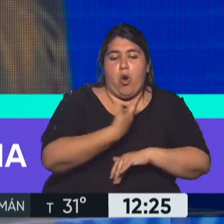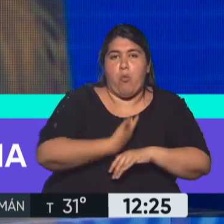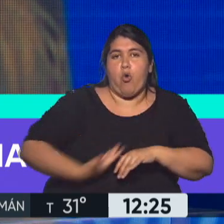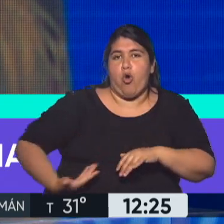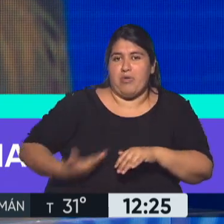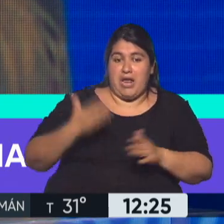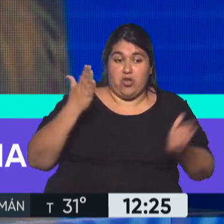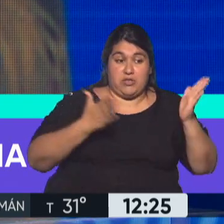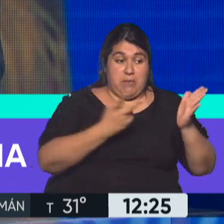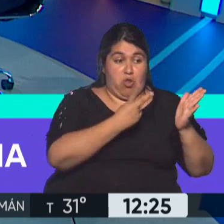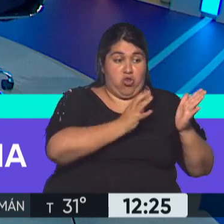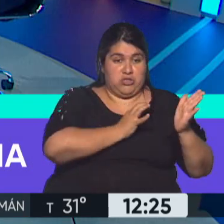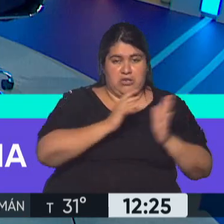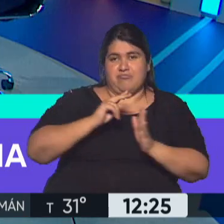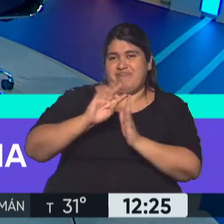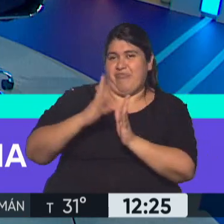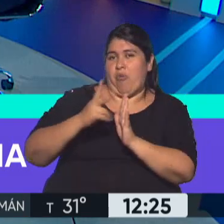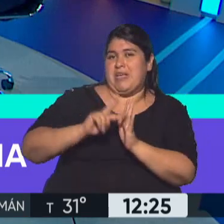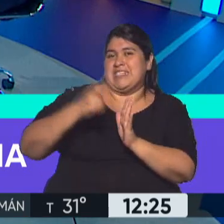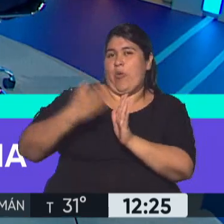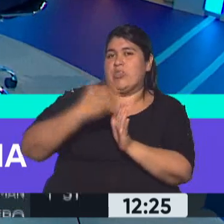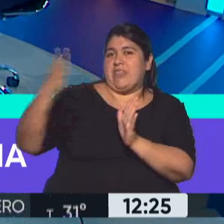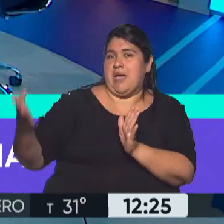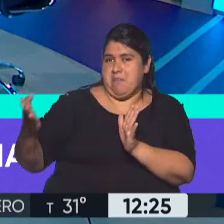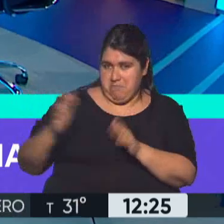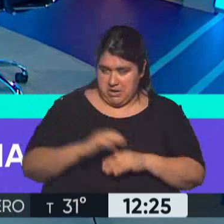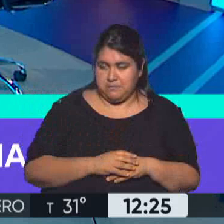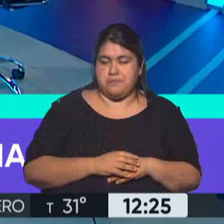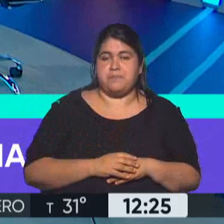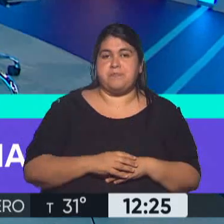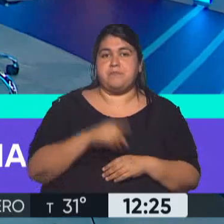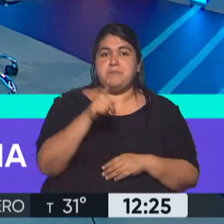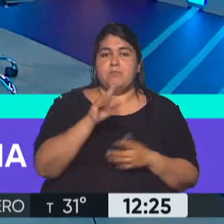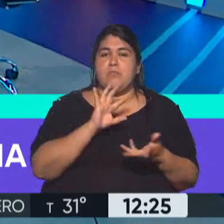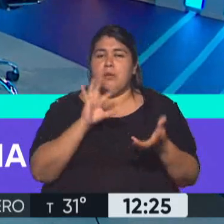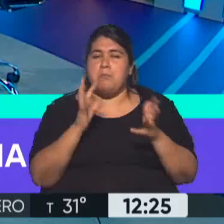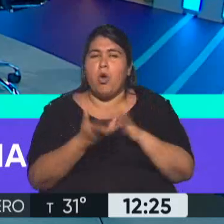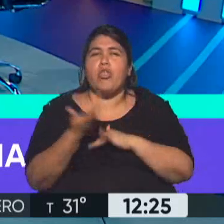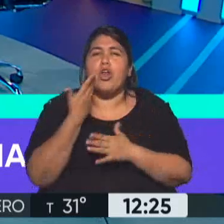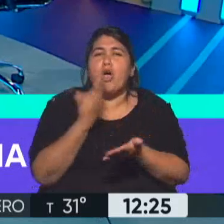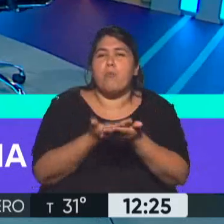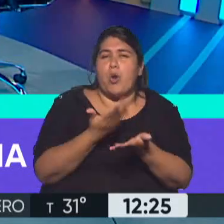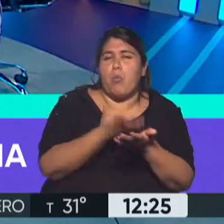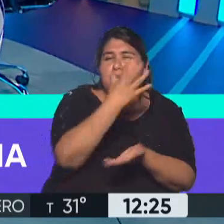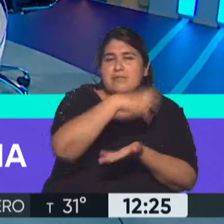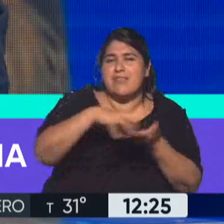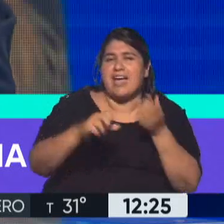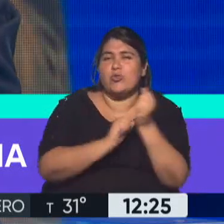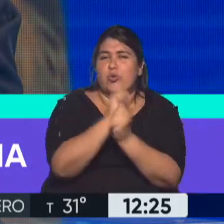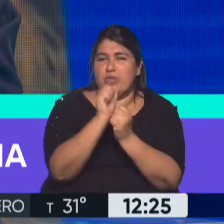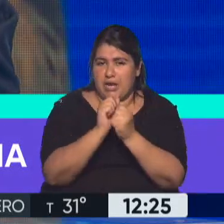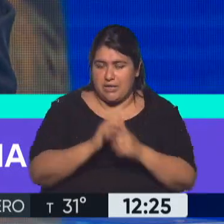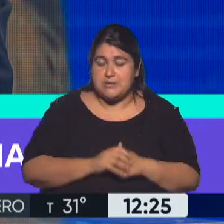esa diferencia y el tipo de modelo industrial que se busca y se pretende, ¿no? Hizo una propuesta muy